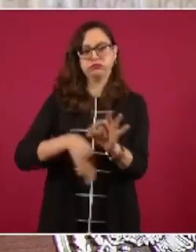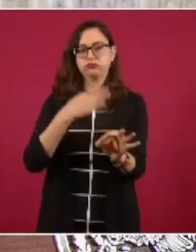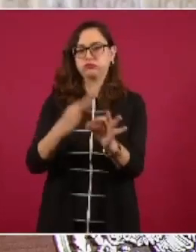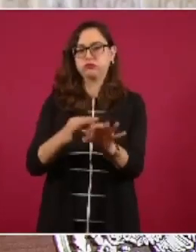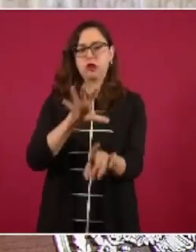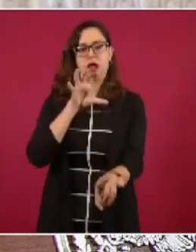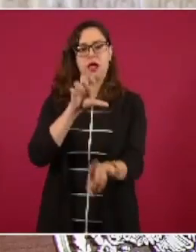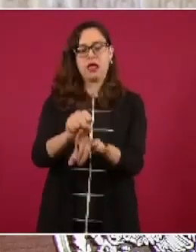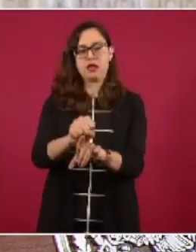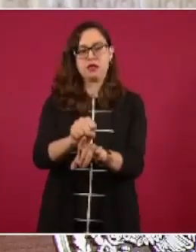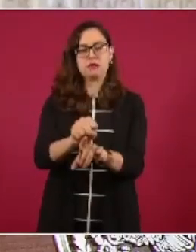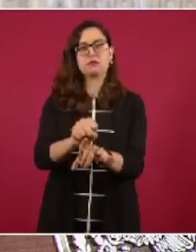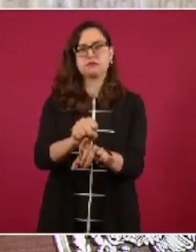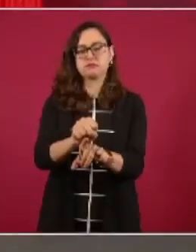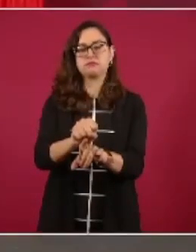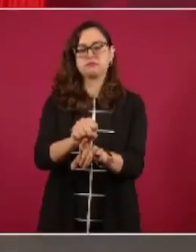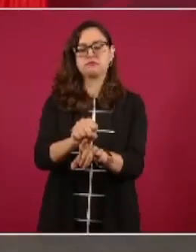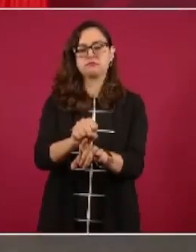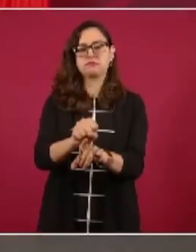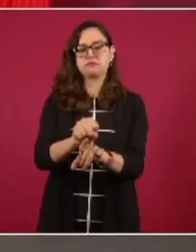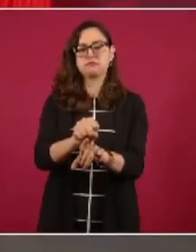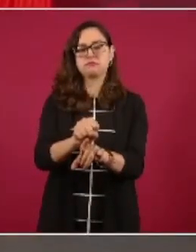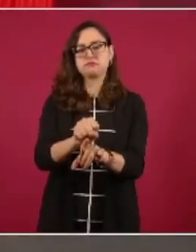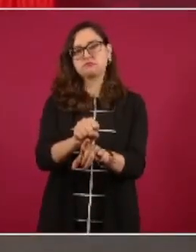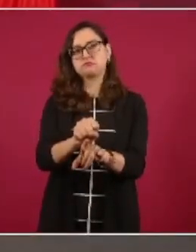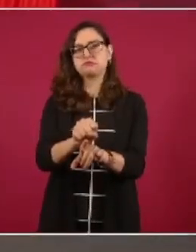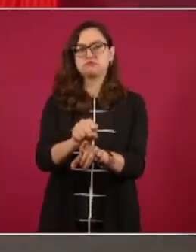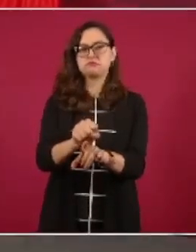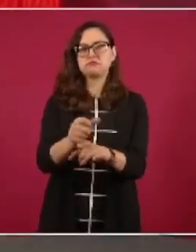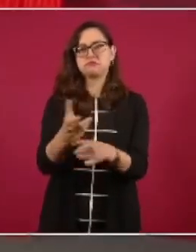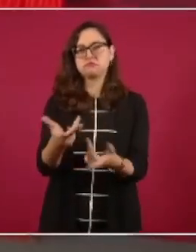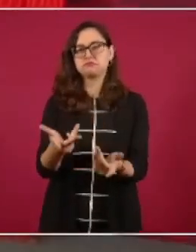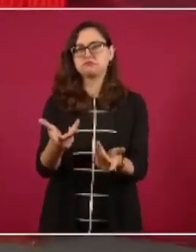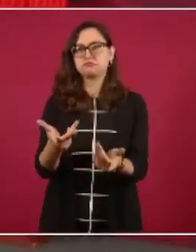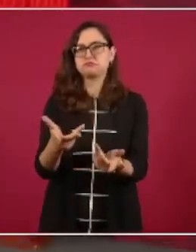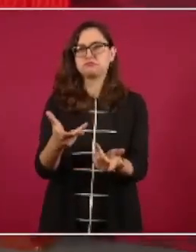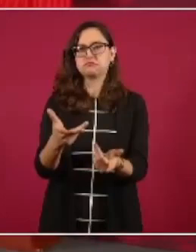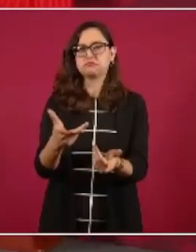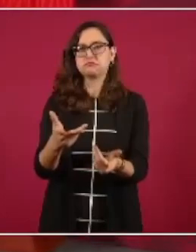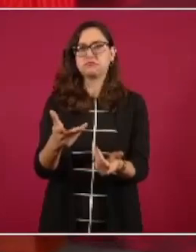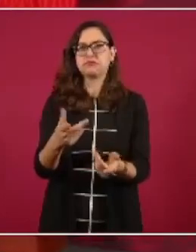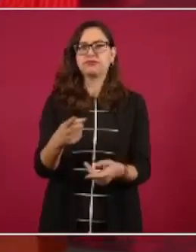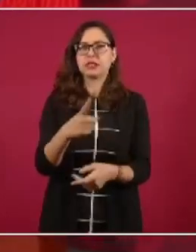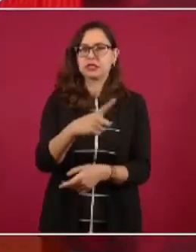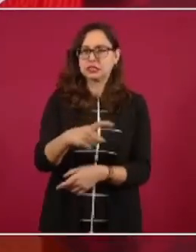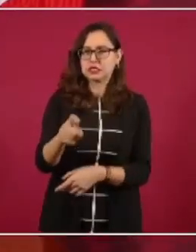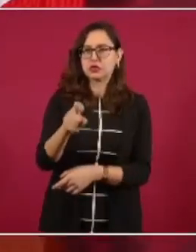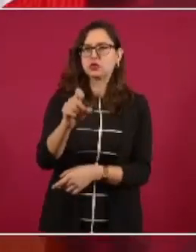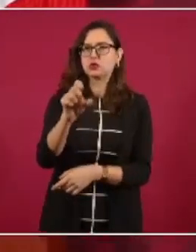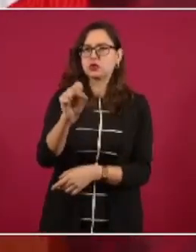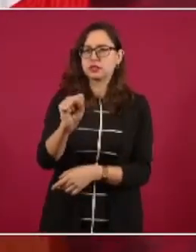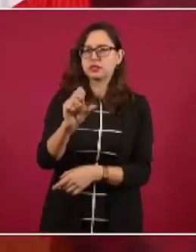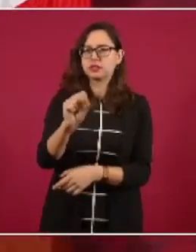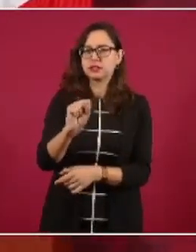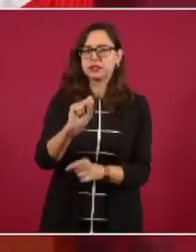Vamos a terminar como 160 más